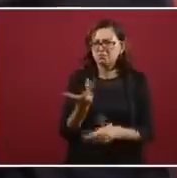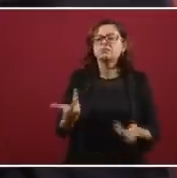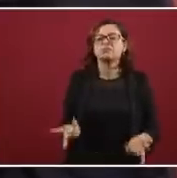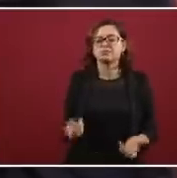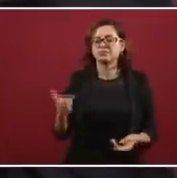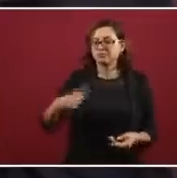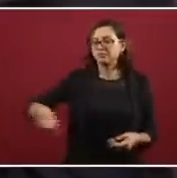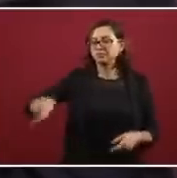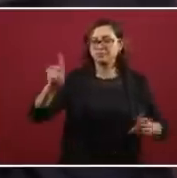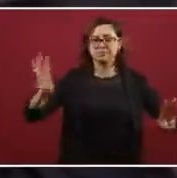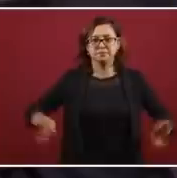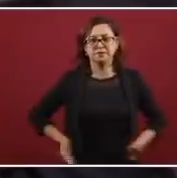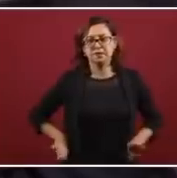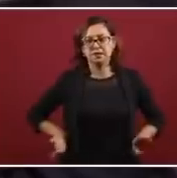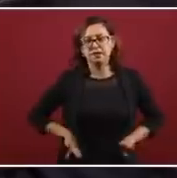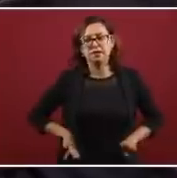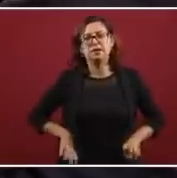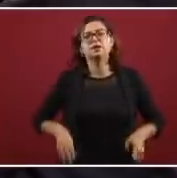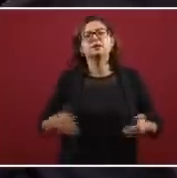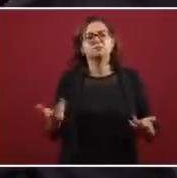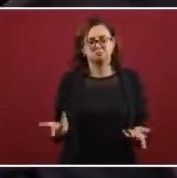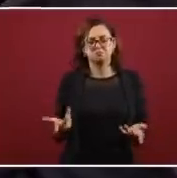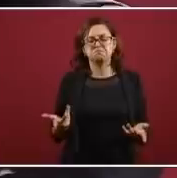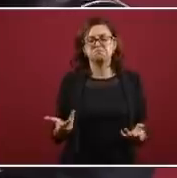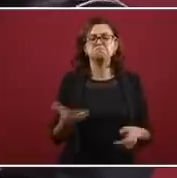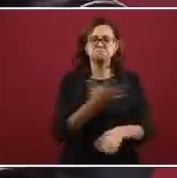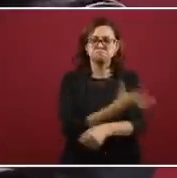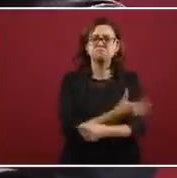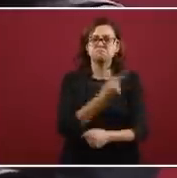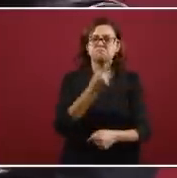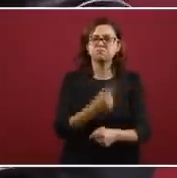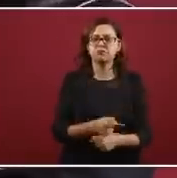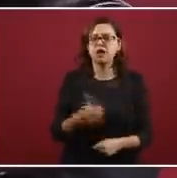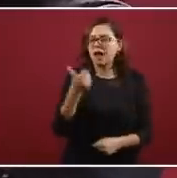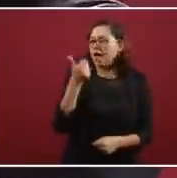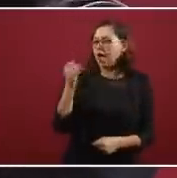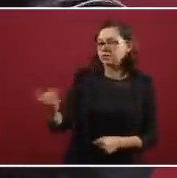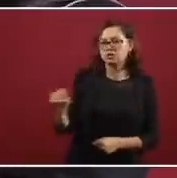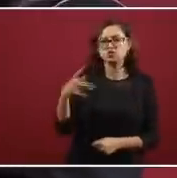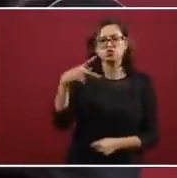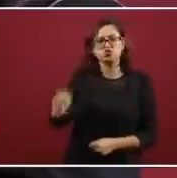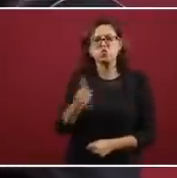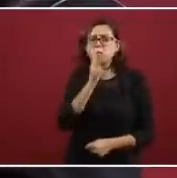no se necesitan garantías, es la palabra.